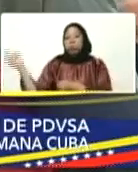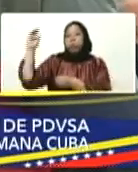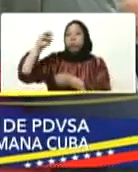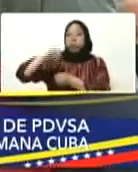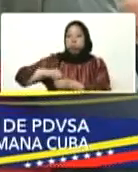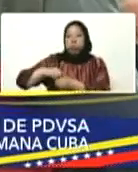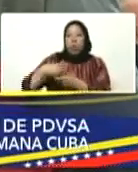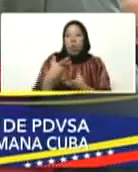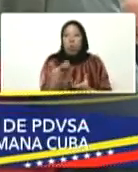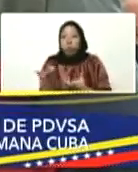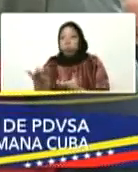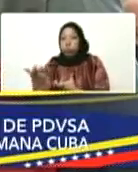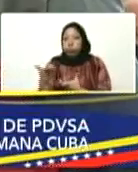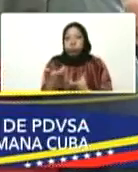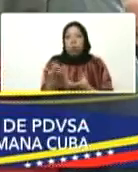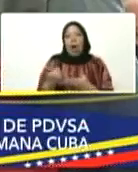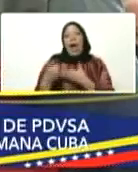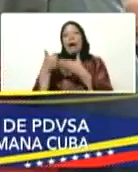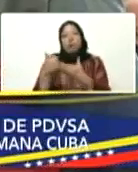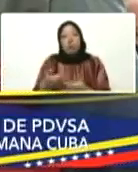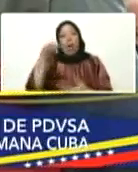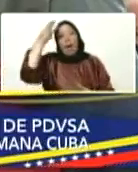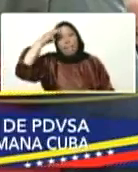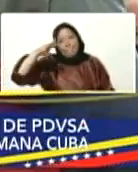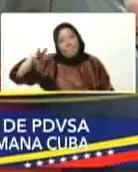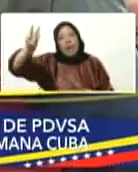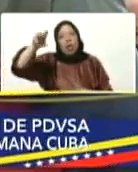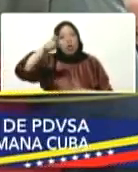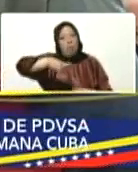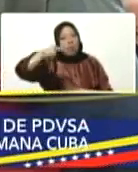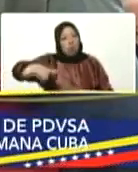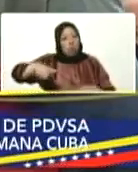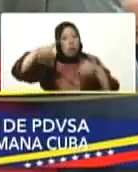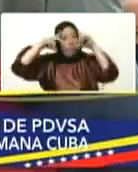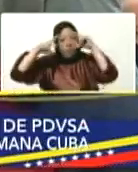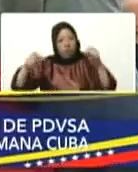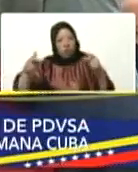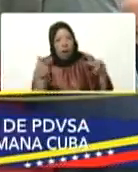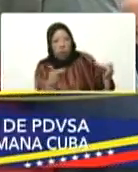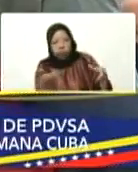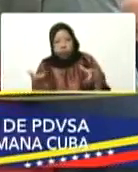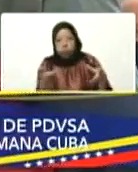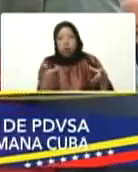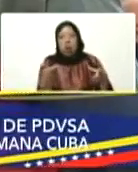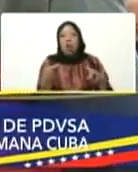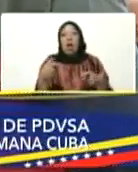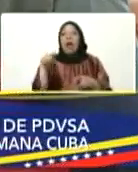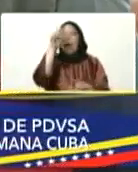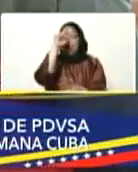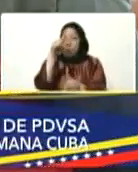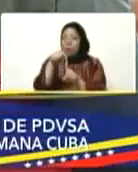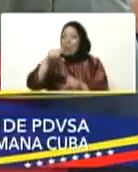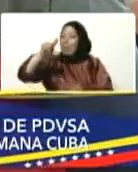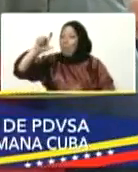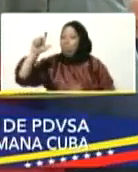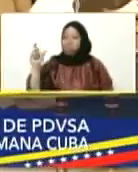de México. Y quiero decirle, misión cumplida, presidente.